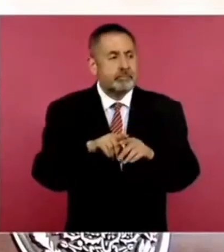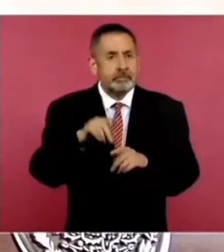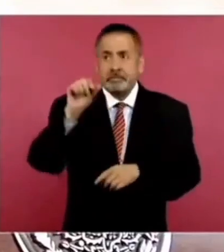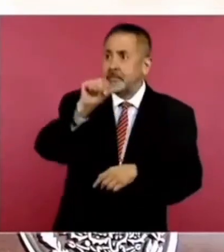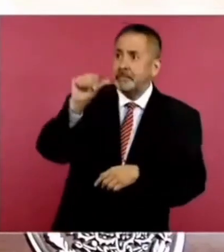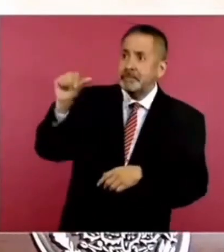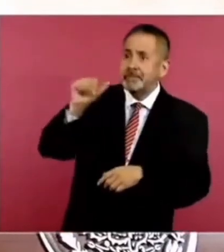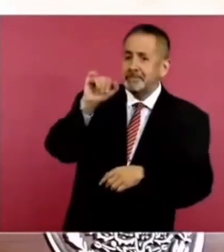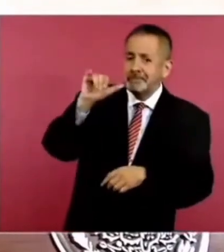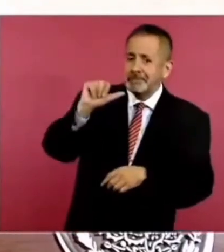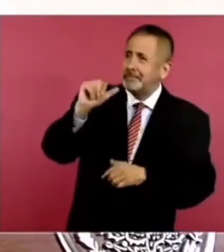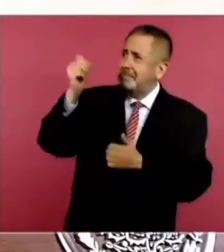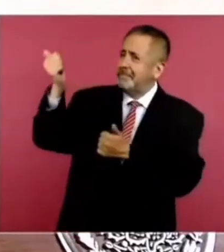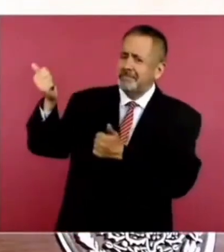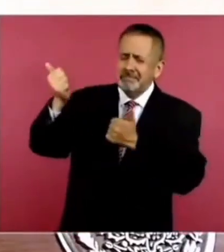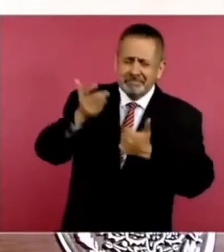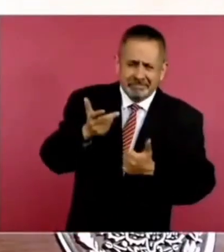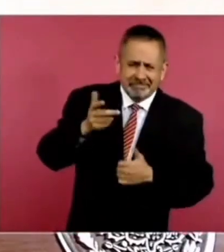Asia